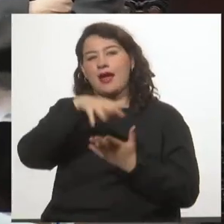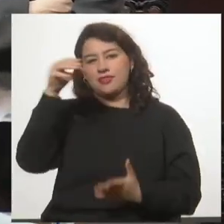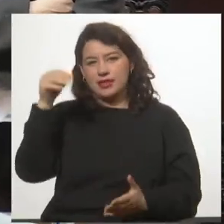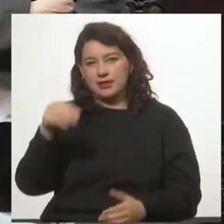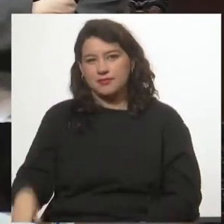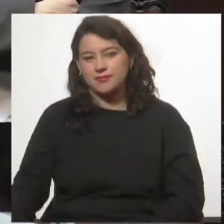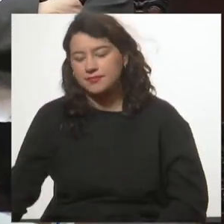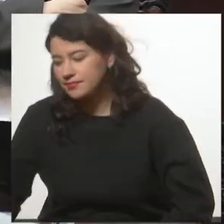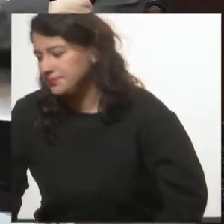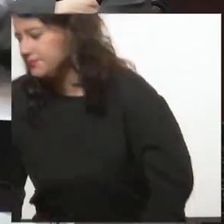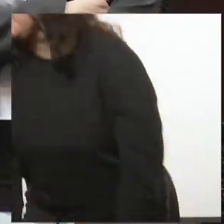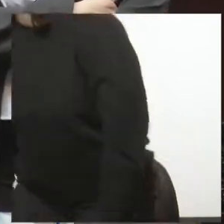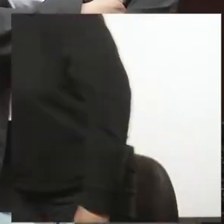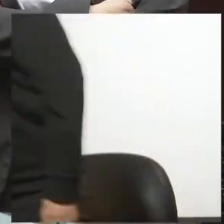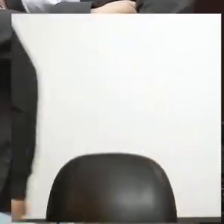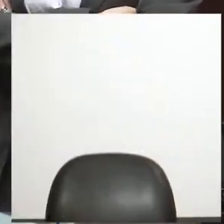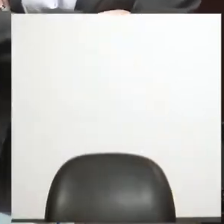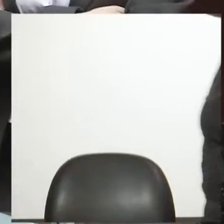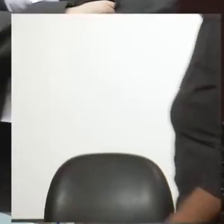gurméndez